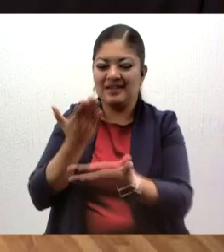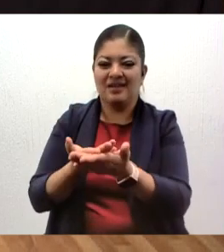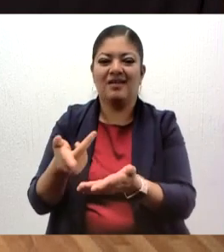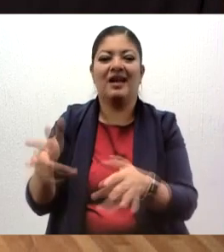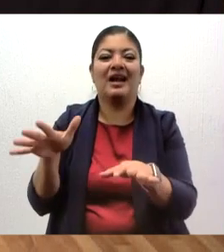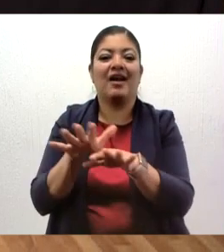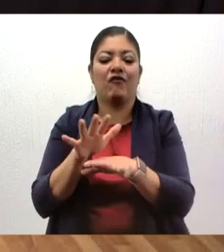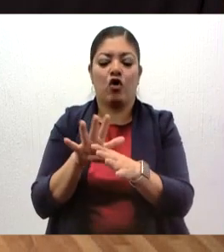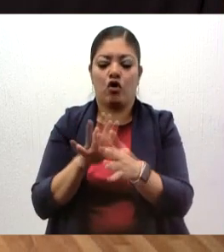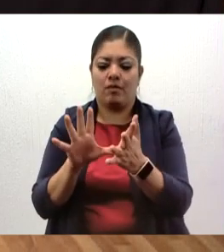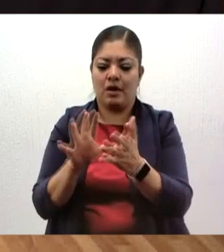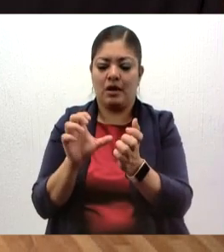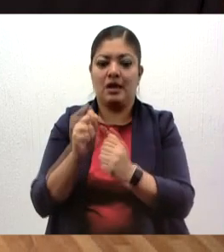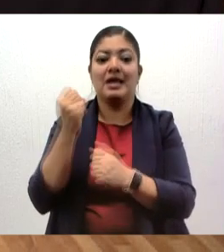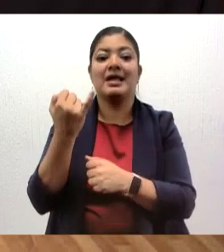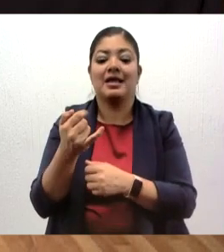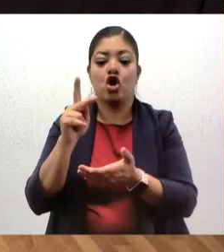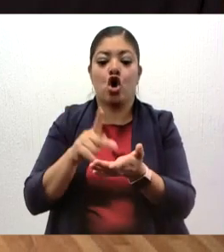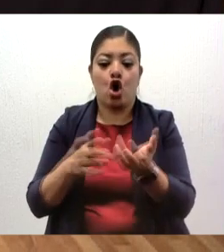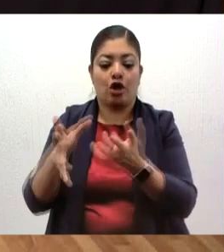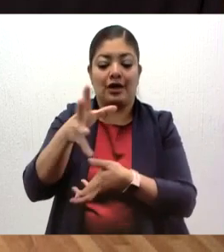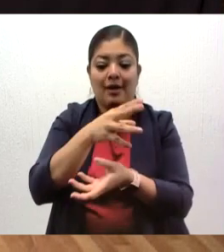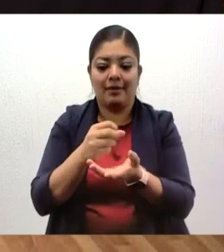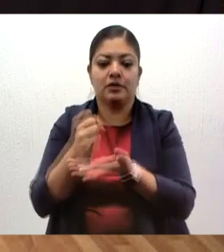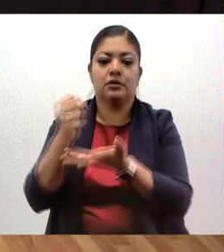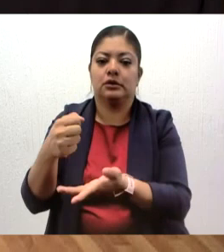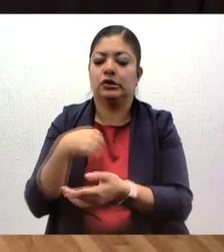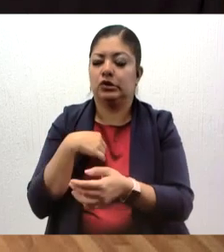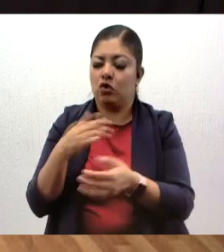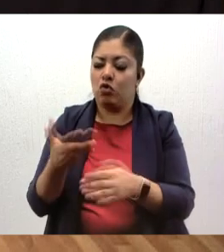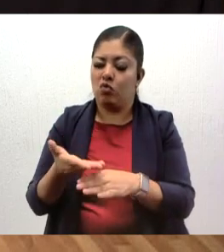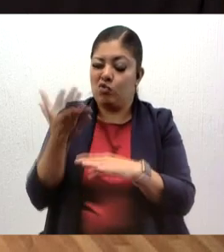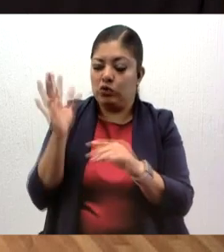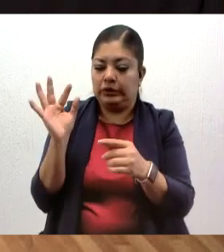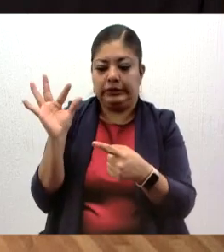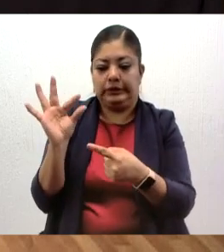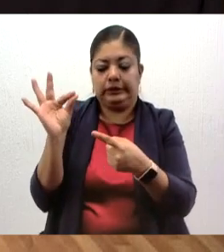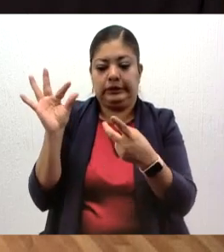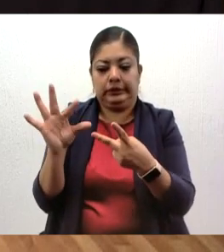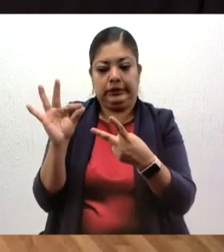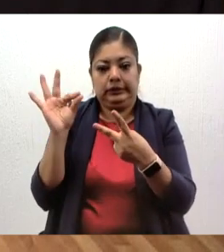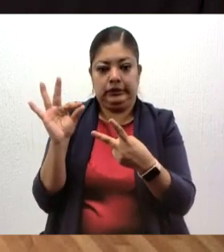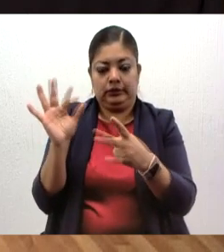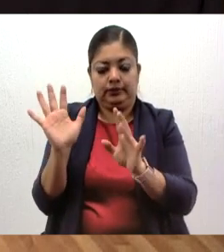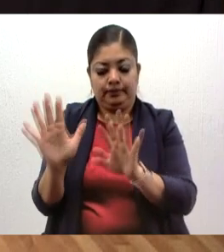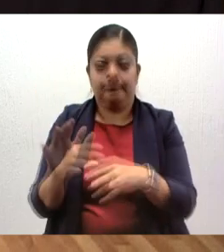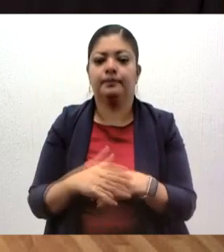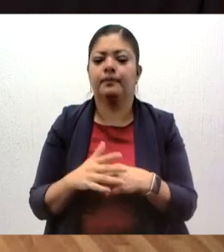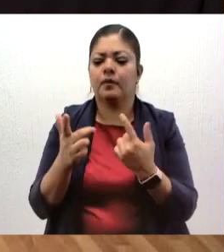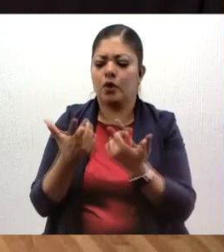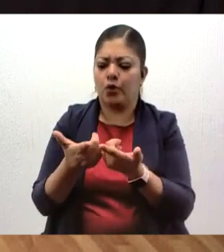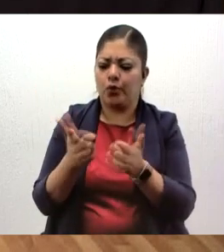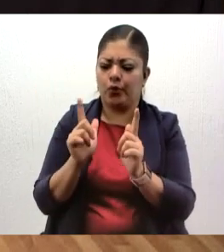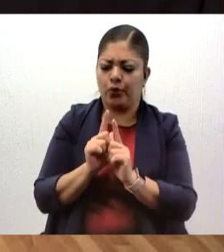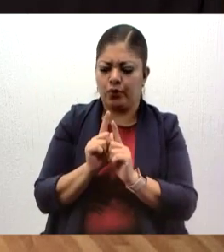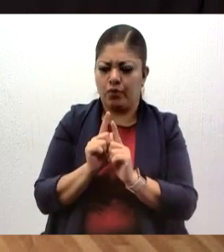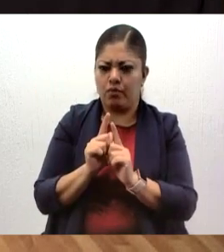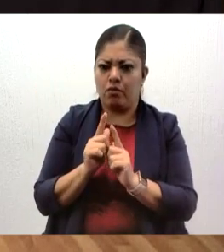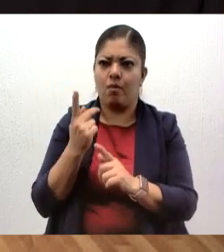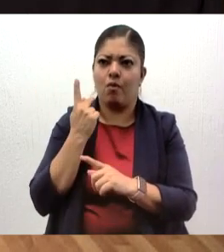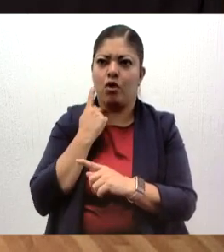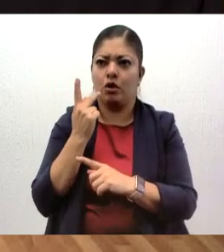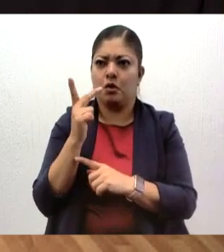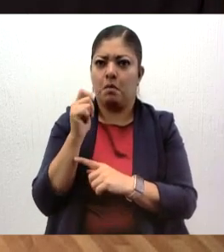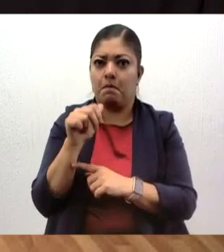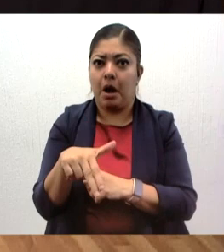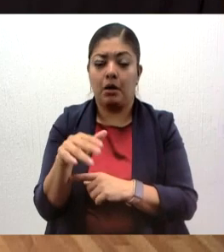reasignación de recursos voy a ser muy puntual con dos cosas al grupo parlamentario del pan si es que no fueron atendidas